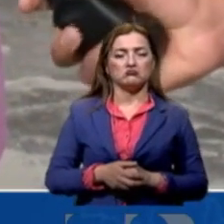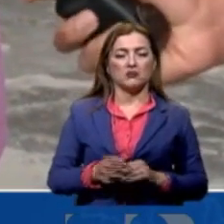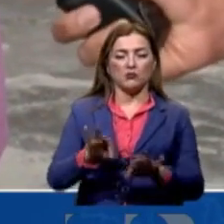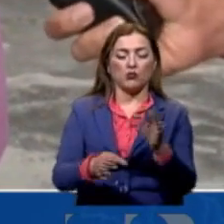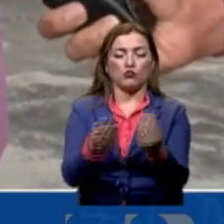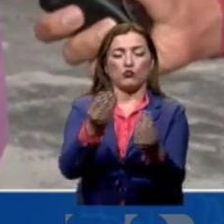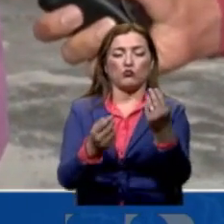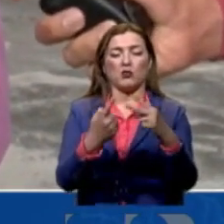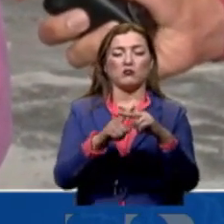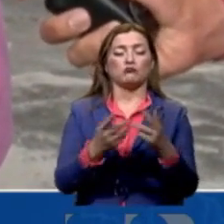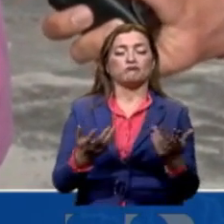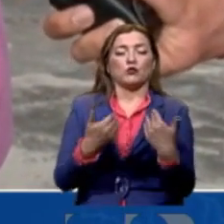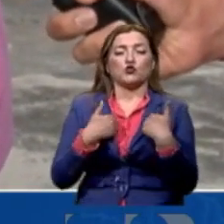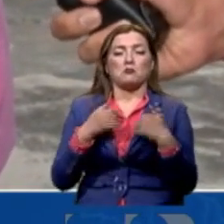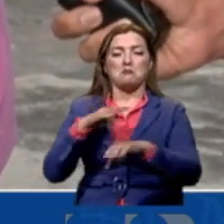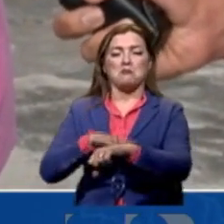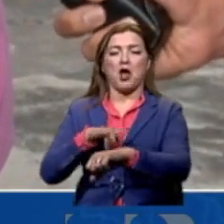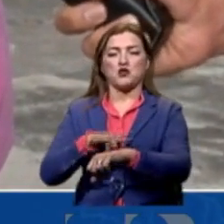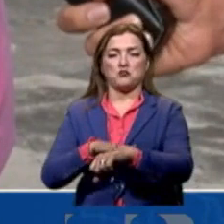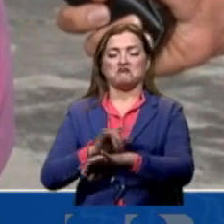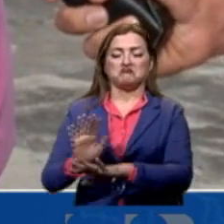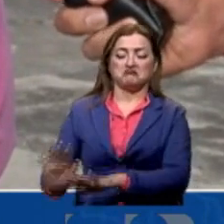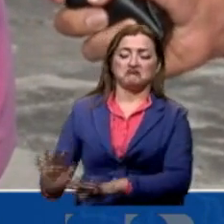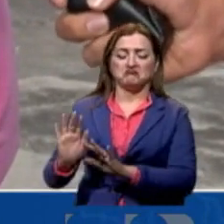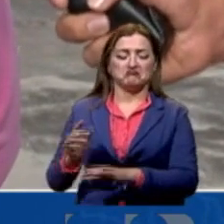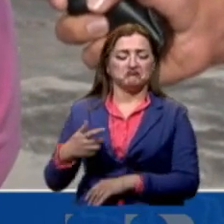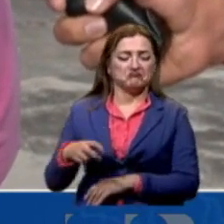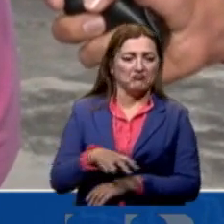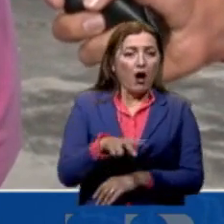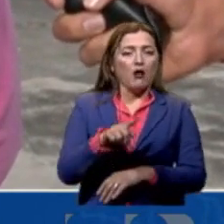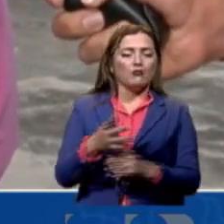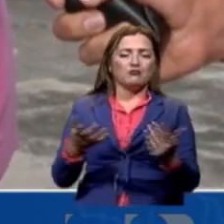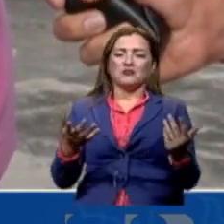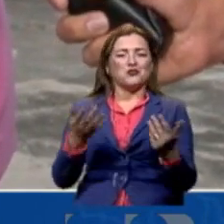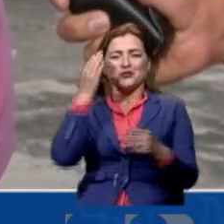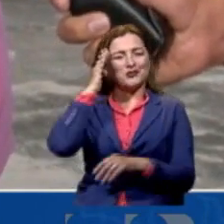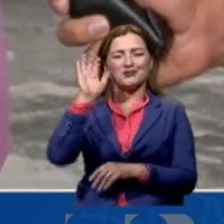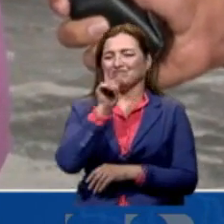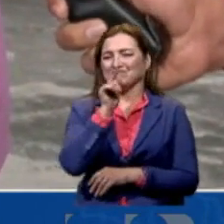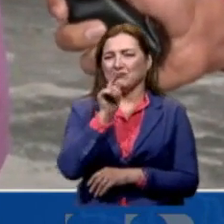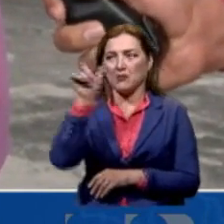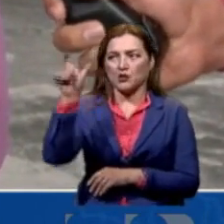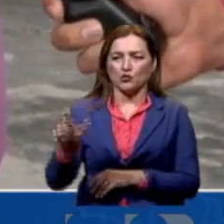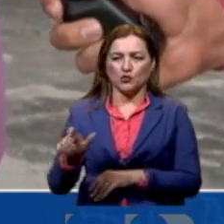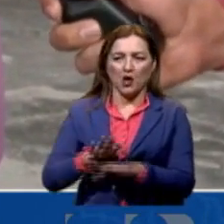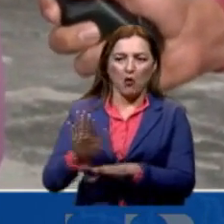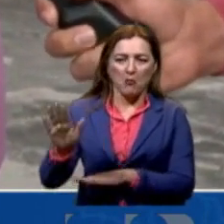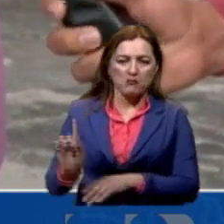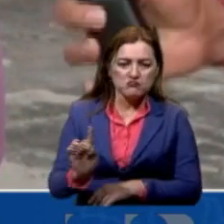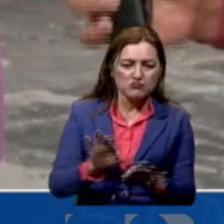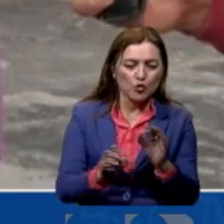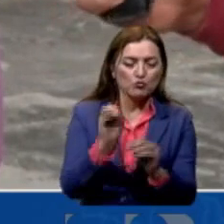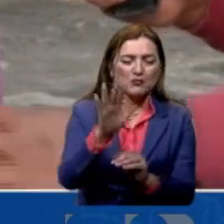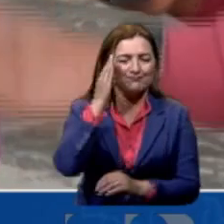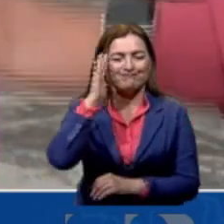incendio yo estaba en el baño. Ajá, entonces no le puedo asegurar que haya sido alguien. Lube,